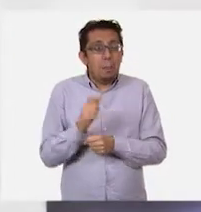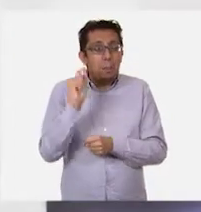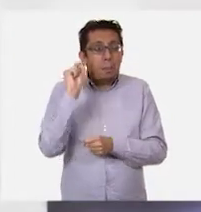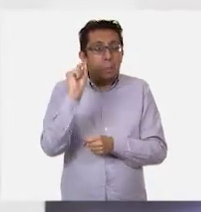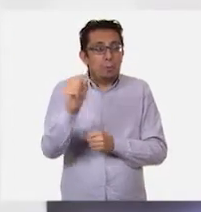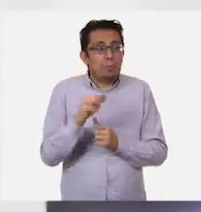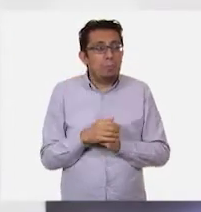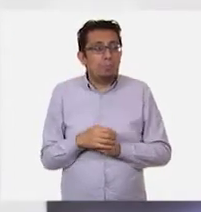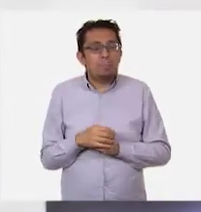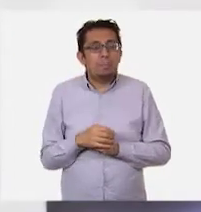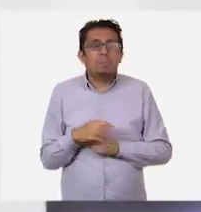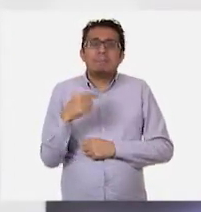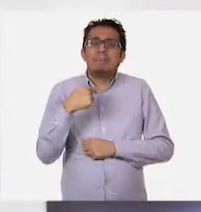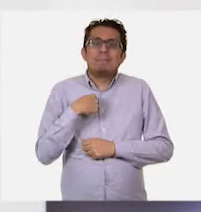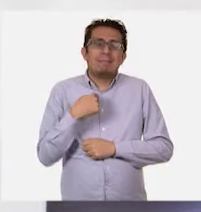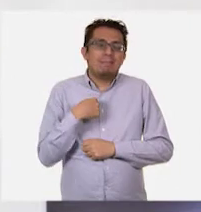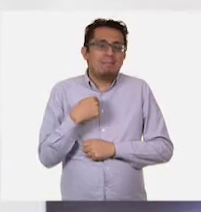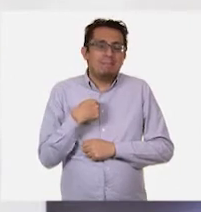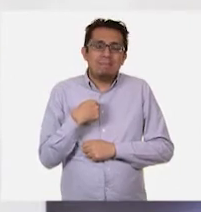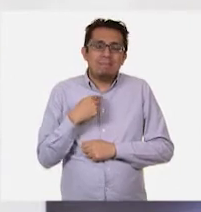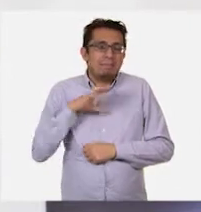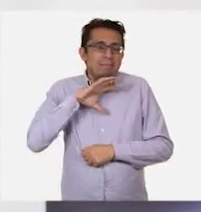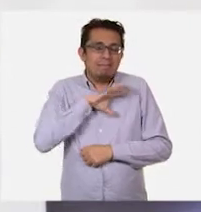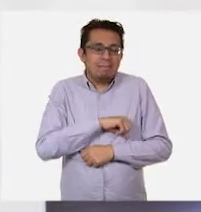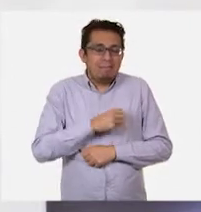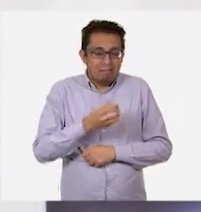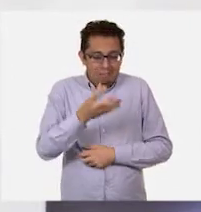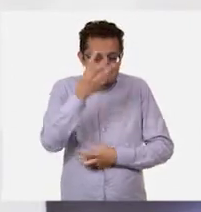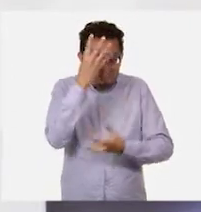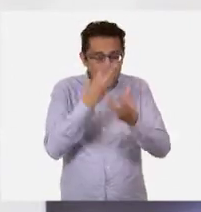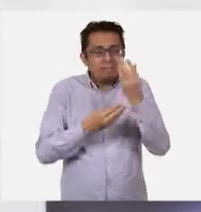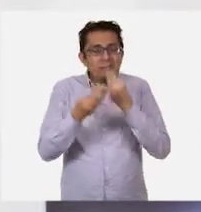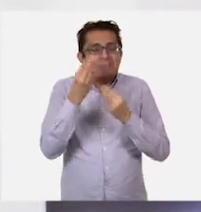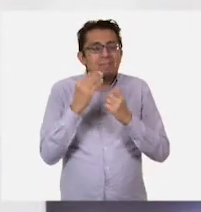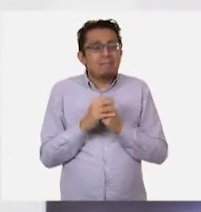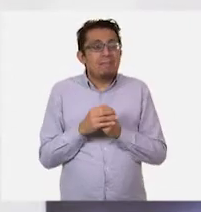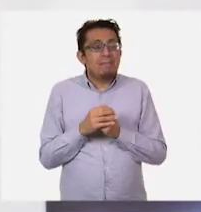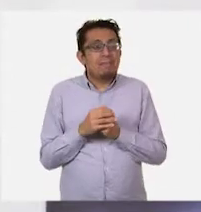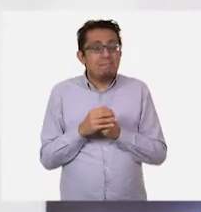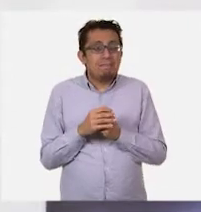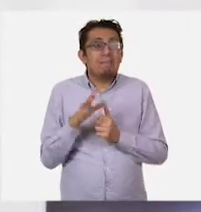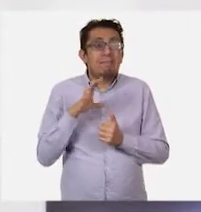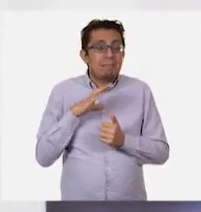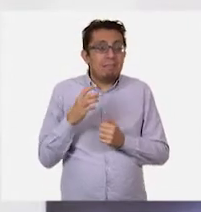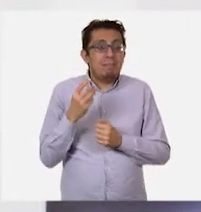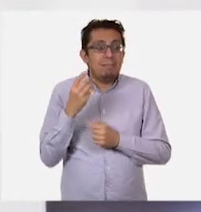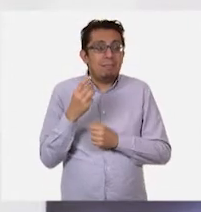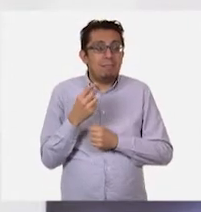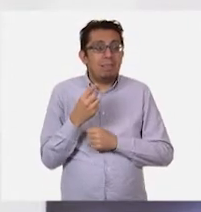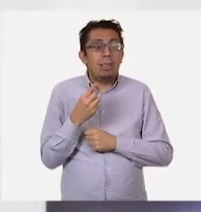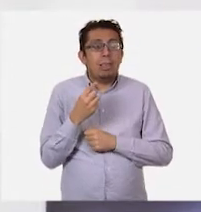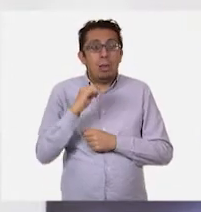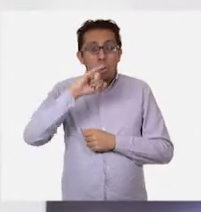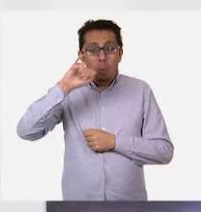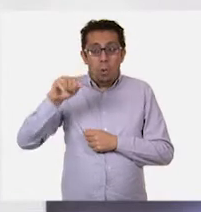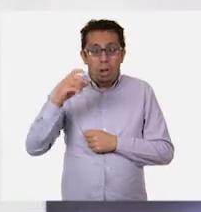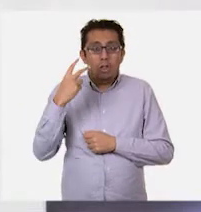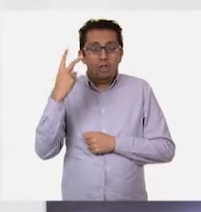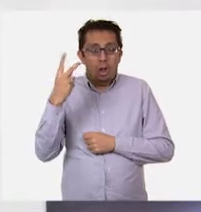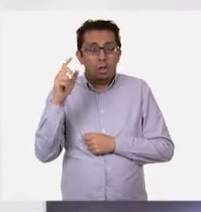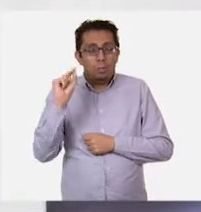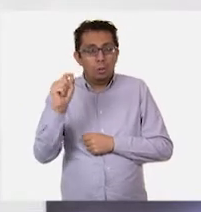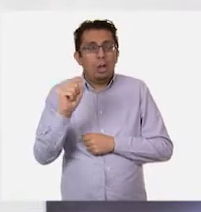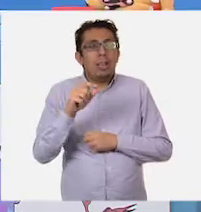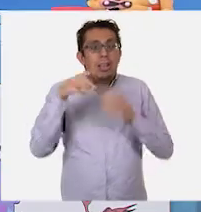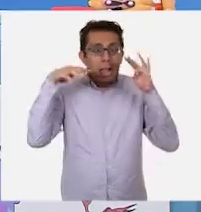¡Me encanta aprender! Por lo que el marcador queda con 2 puntos para Juan Carlos y 3 puntos para Ajolisto. Continuemos con